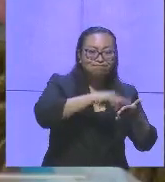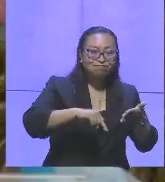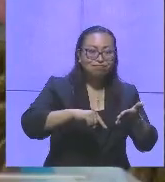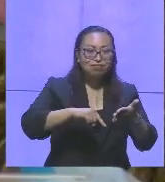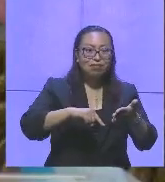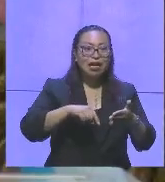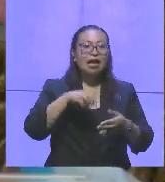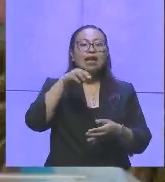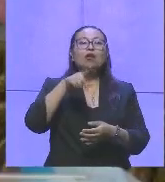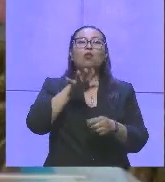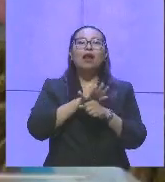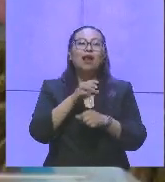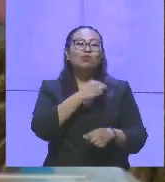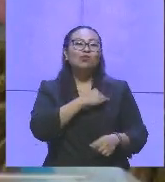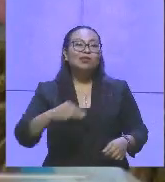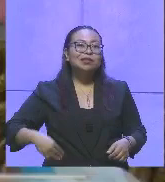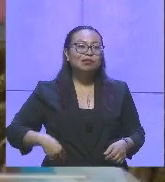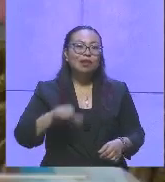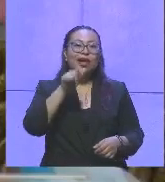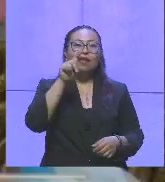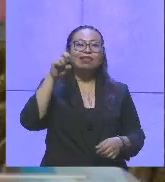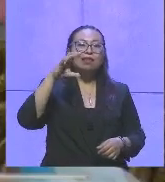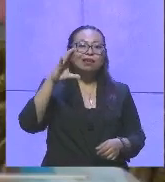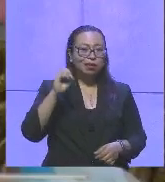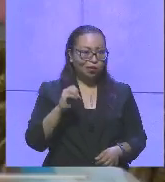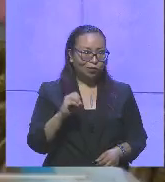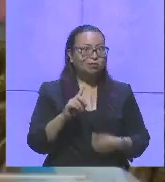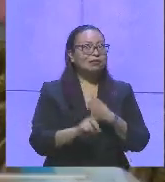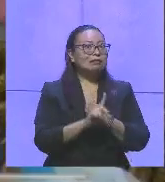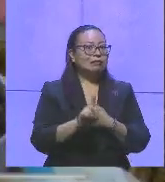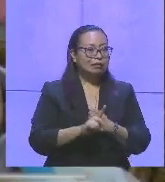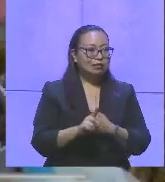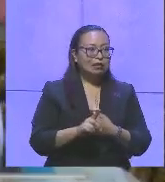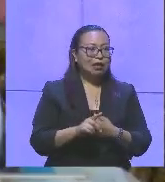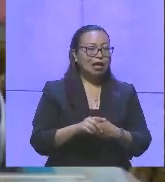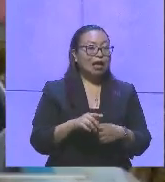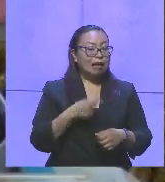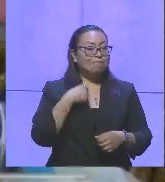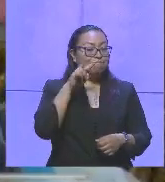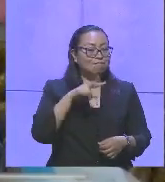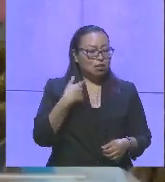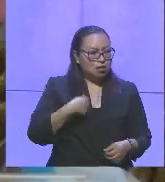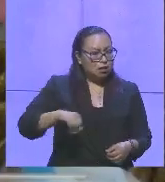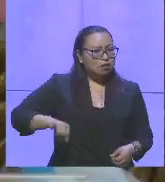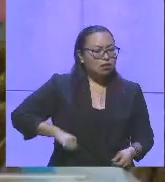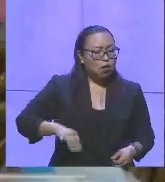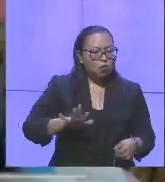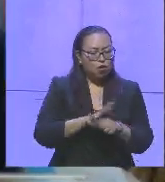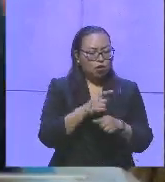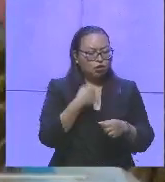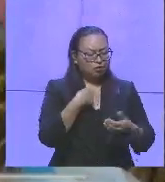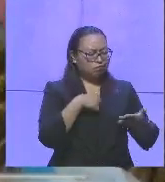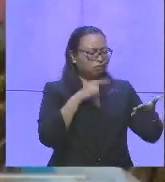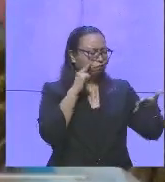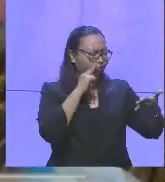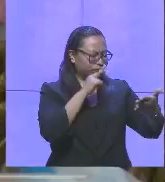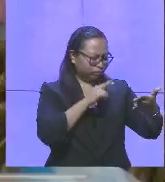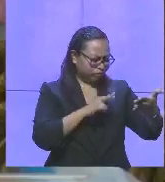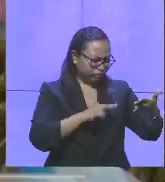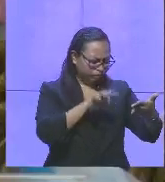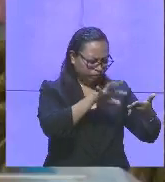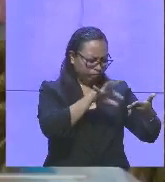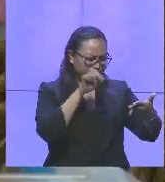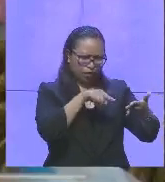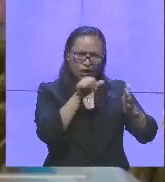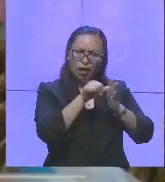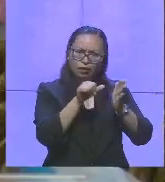Iliatenco, Guerrero. Y es sumamente interesante poder leer un artículo en el que la opinión de una de